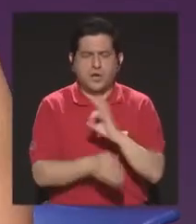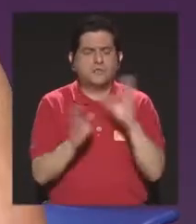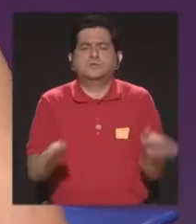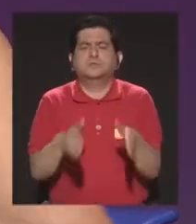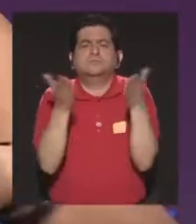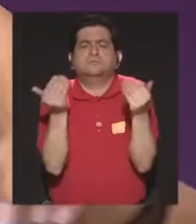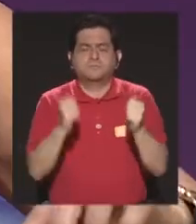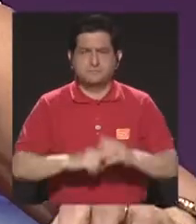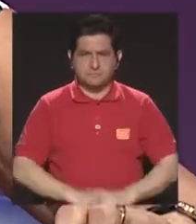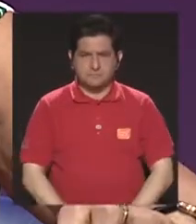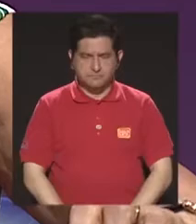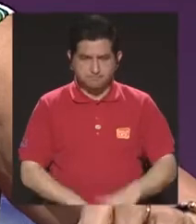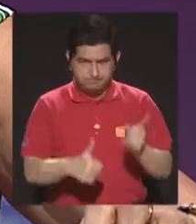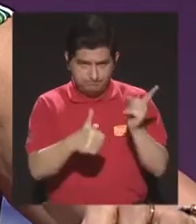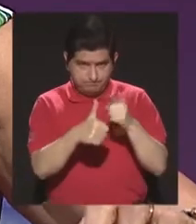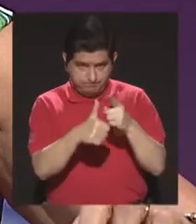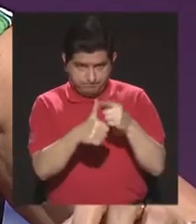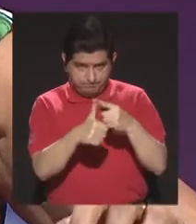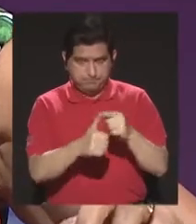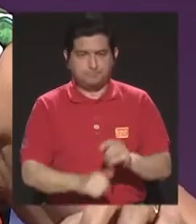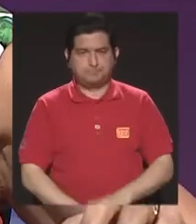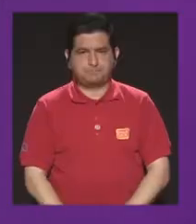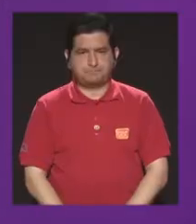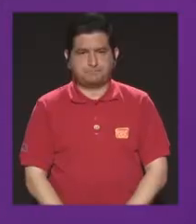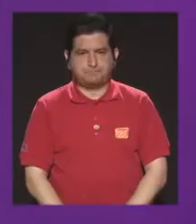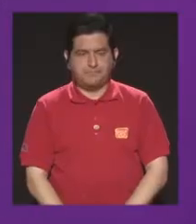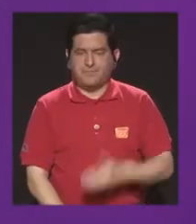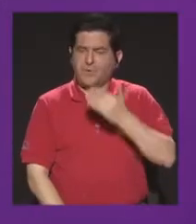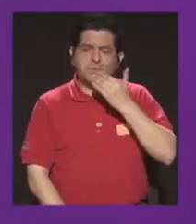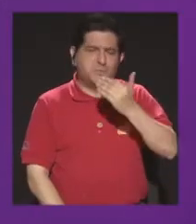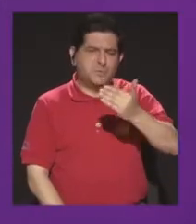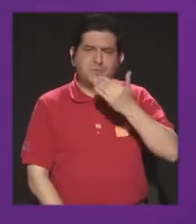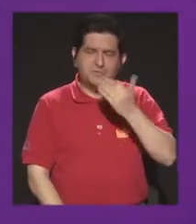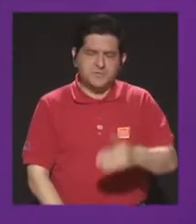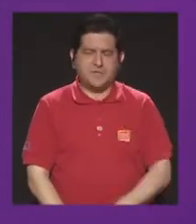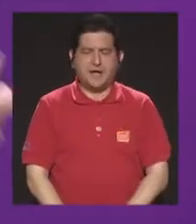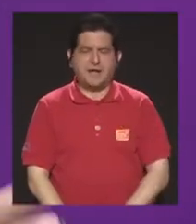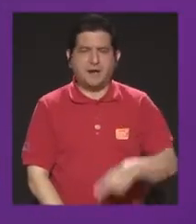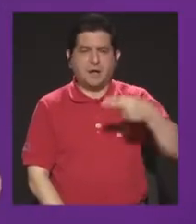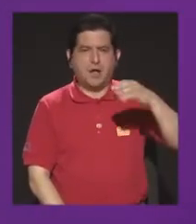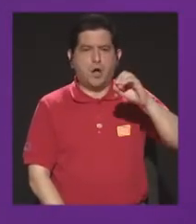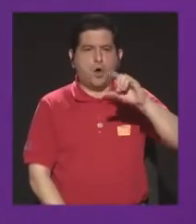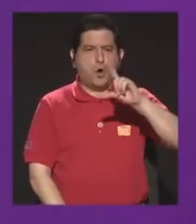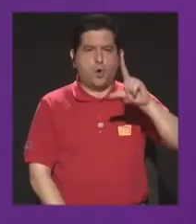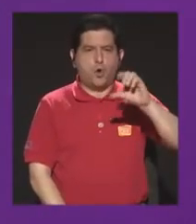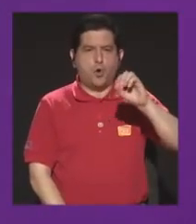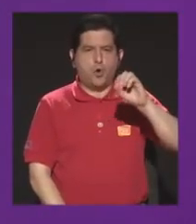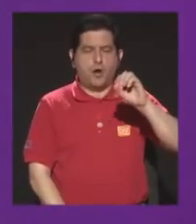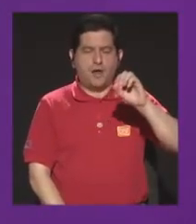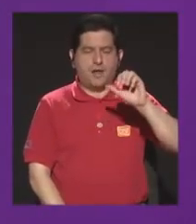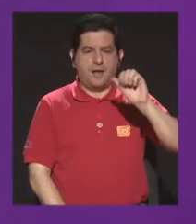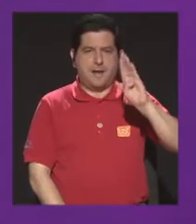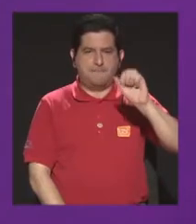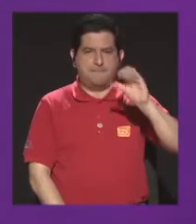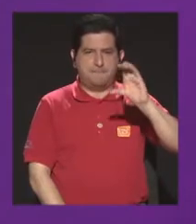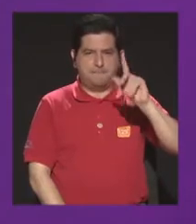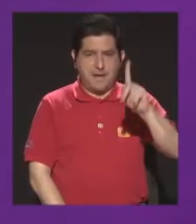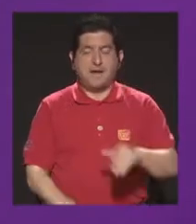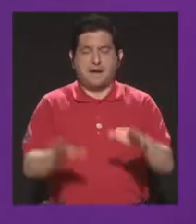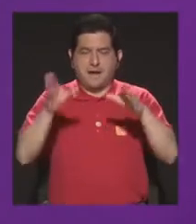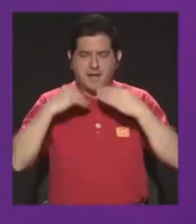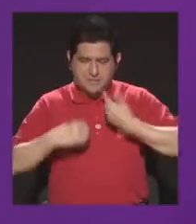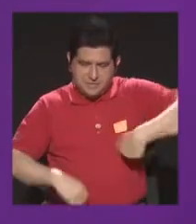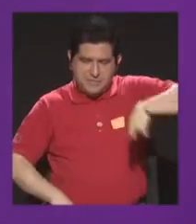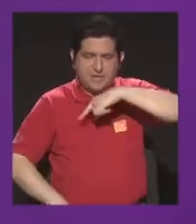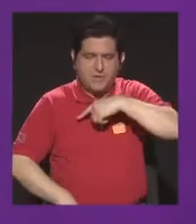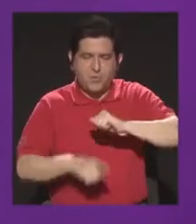funcionando? Bueno, primero, el mayor de los agradecimientos a Hollaback, la organización mundial, por aceptarnos en su